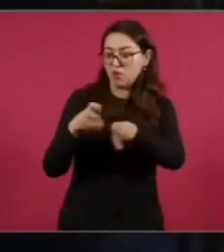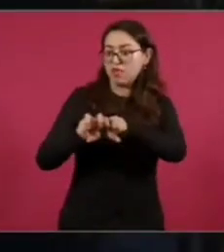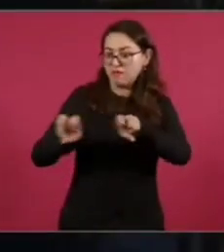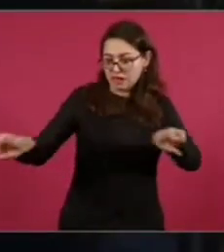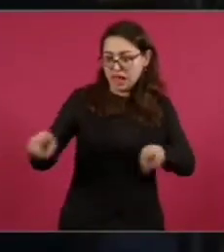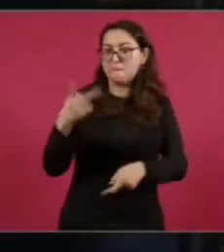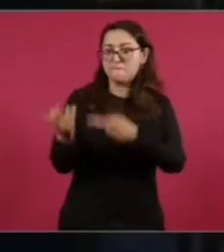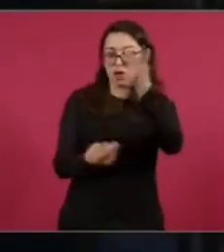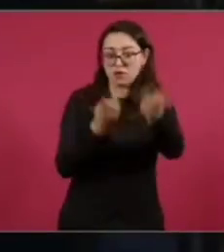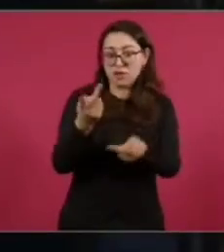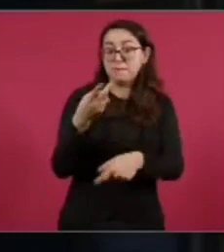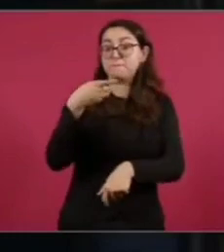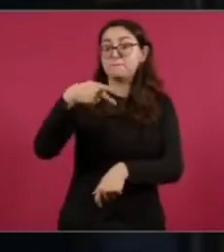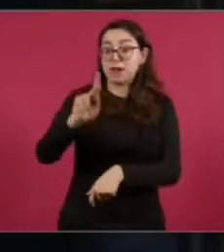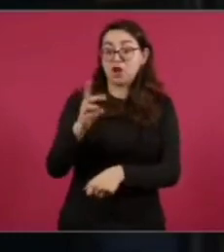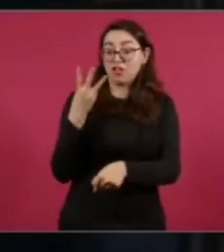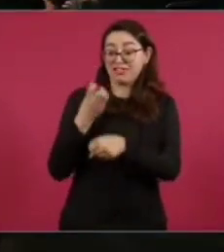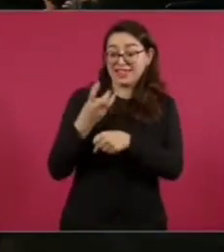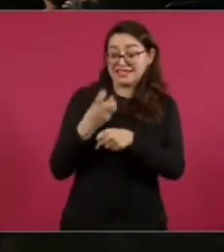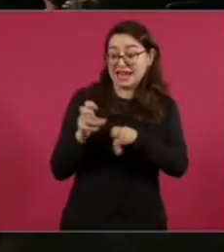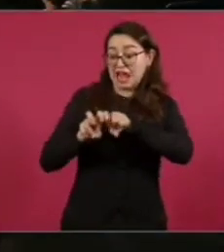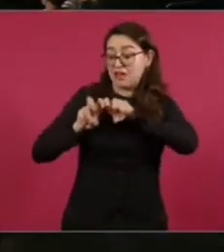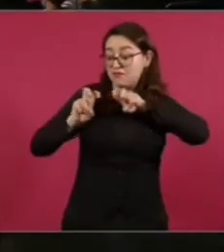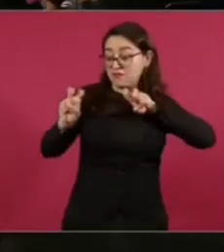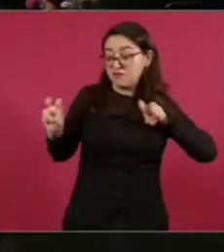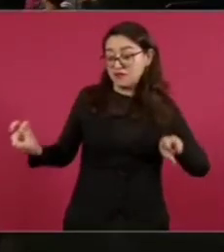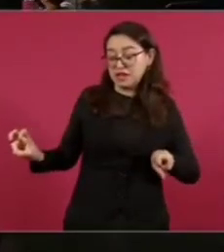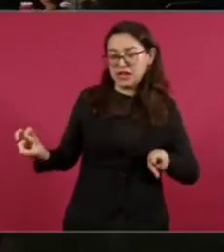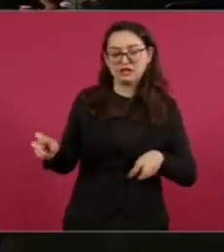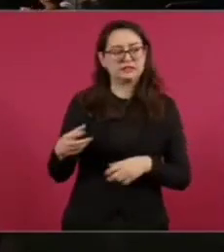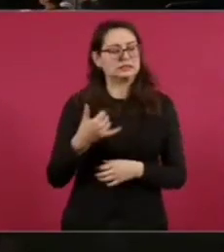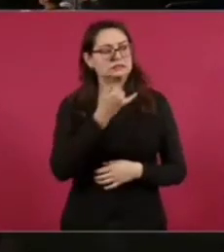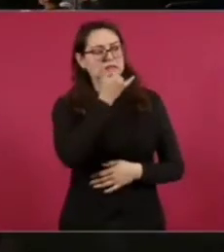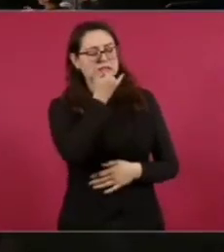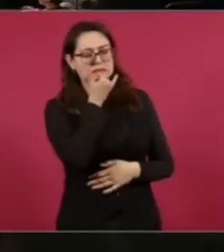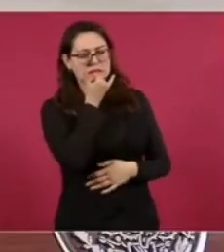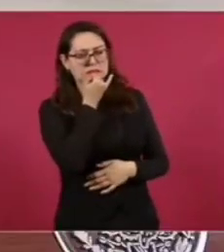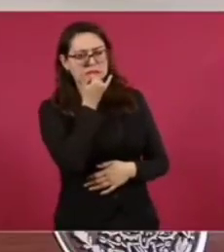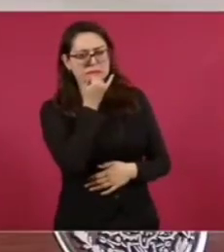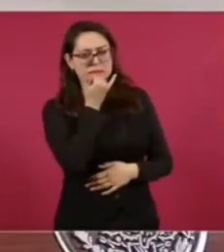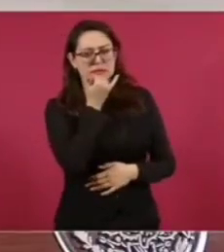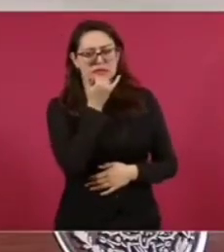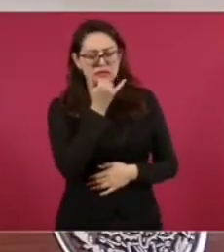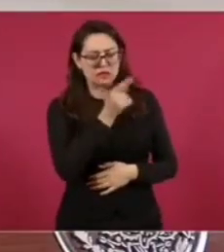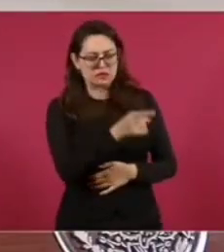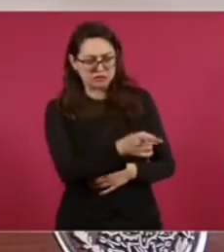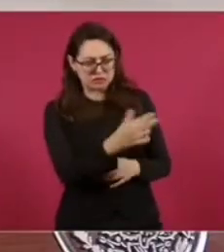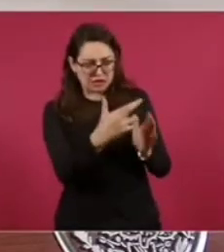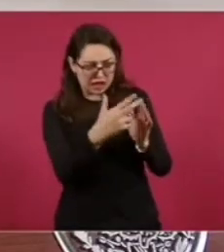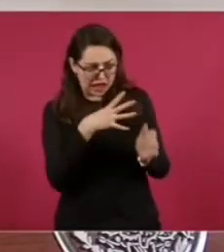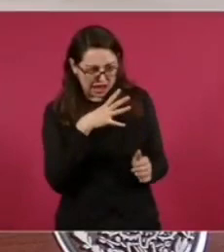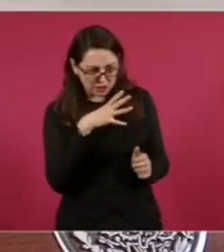podría sentar. Es mi pregunta. No, ¿sabes qué? No conozco bien el reglamento. Sí, porque